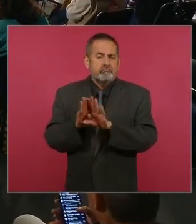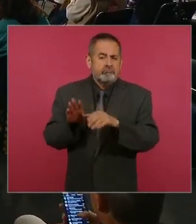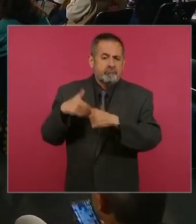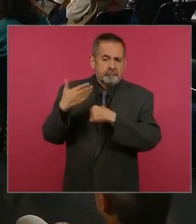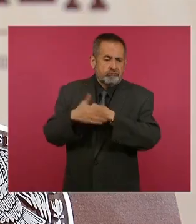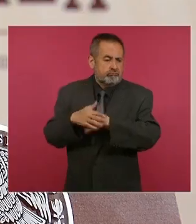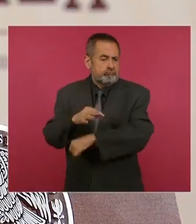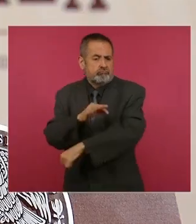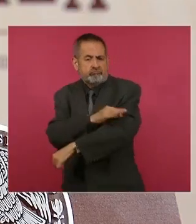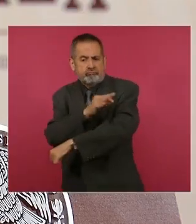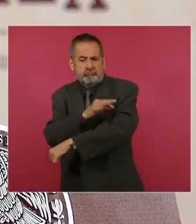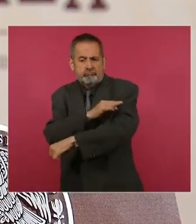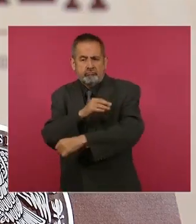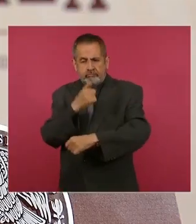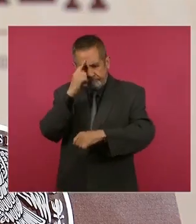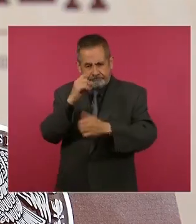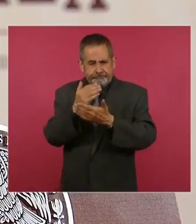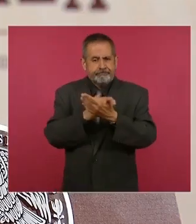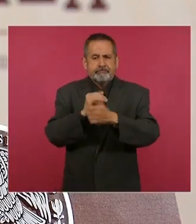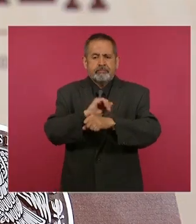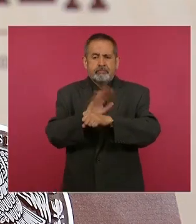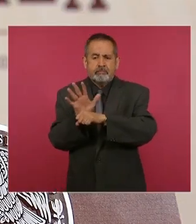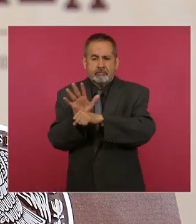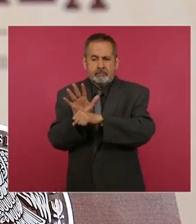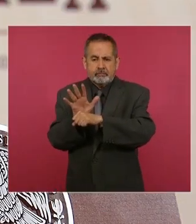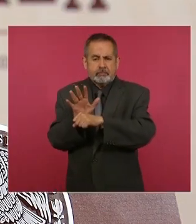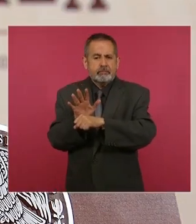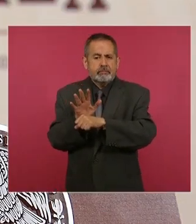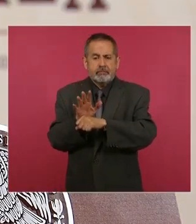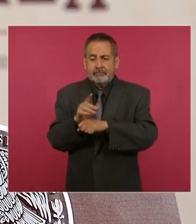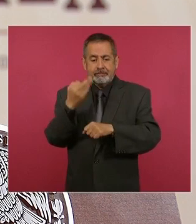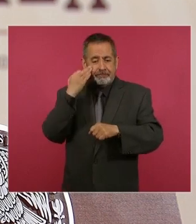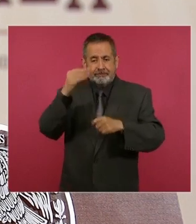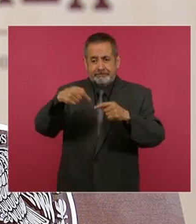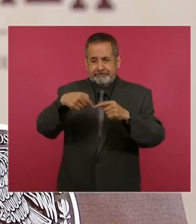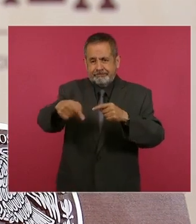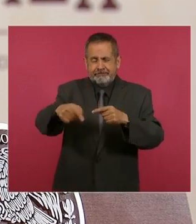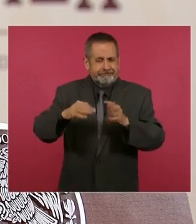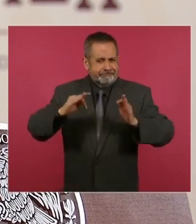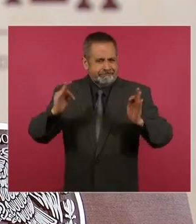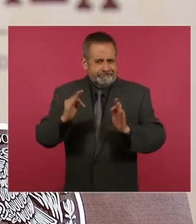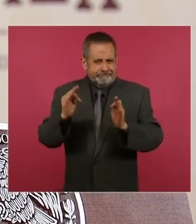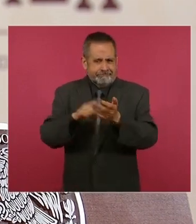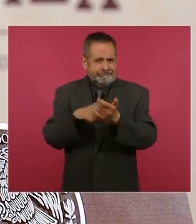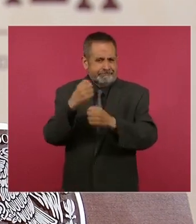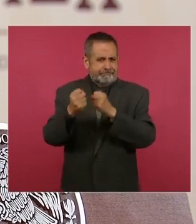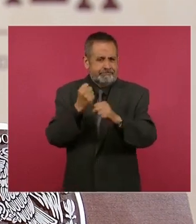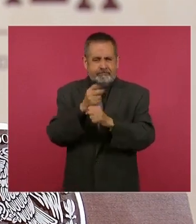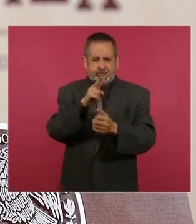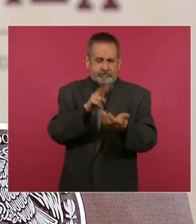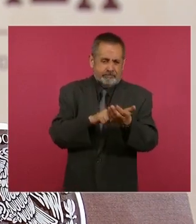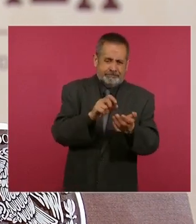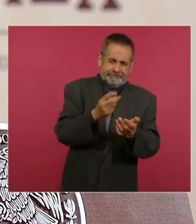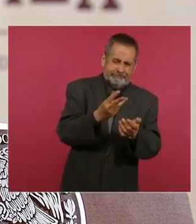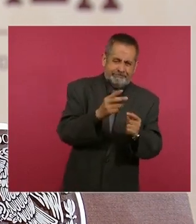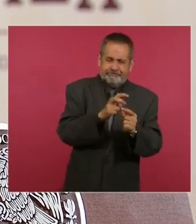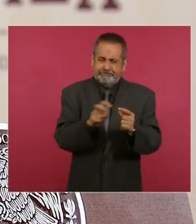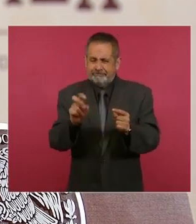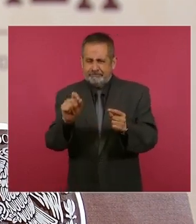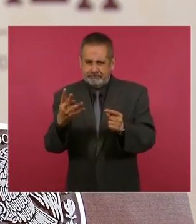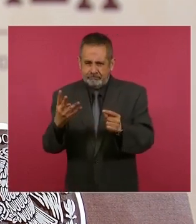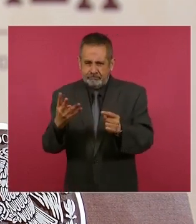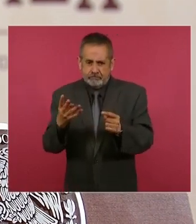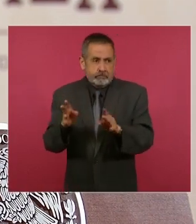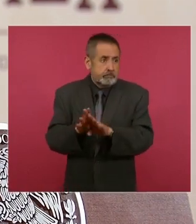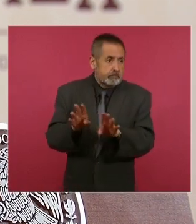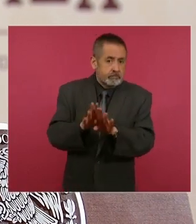la vacunación contra COVID-19 en esta temporada invernal de 2023 a 24. Y desde